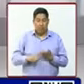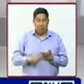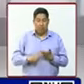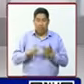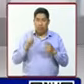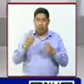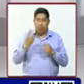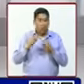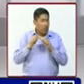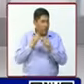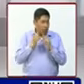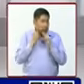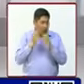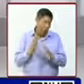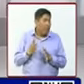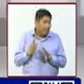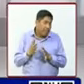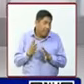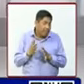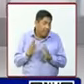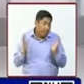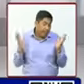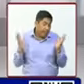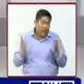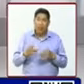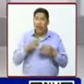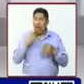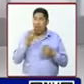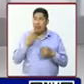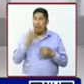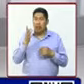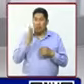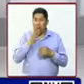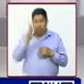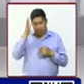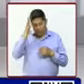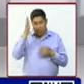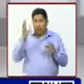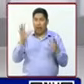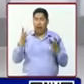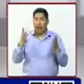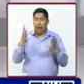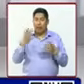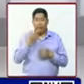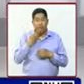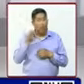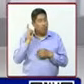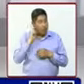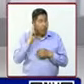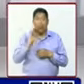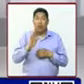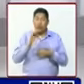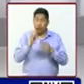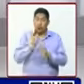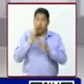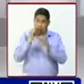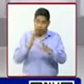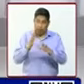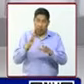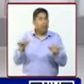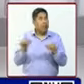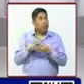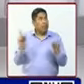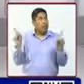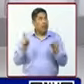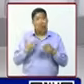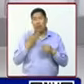familia, solamente la abuelita se hacía cargo de él. Él es huérfano de madre y padre, y sí, efectivamente, su abuelita, que lamentablemente también está